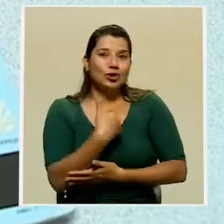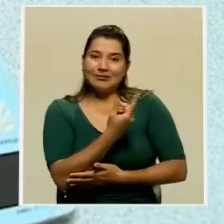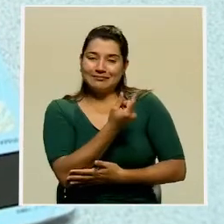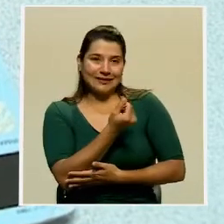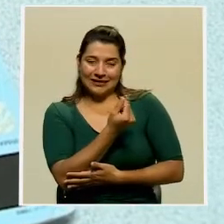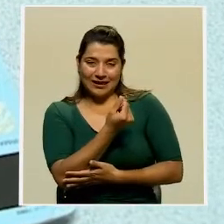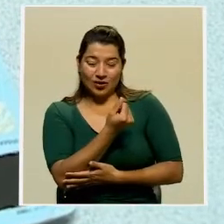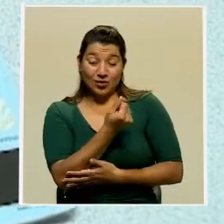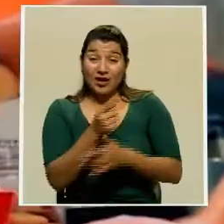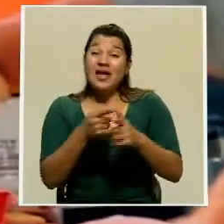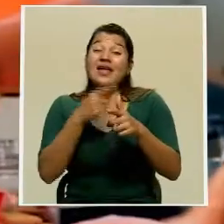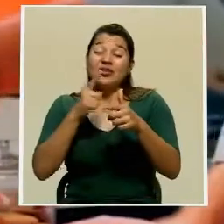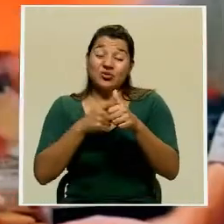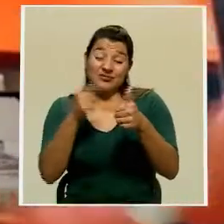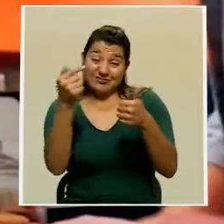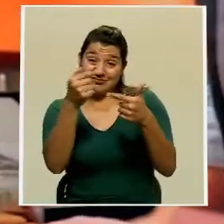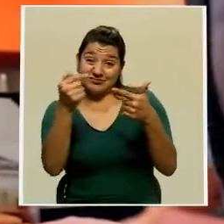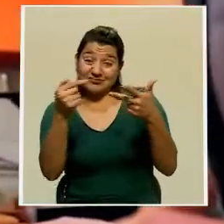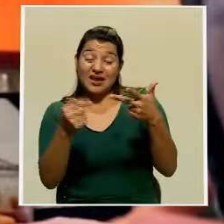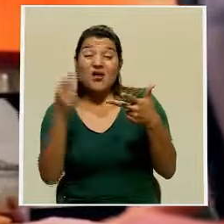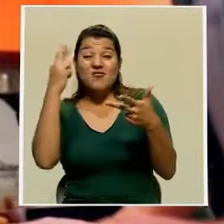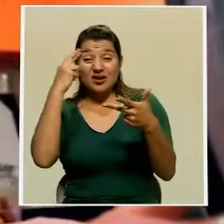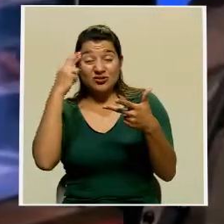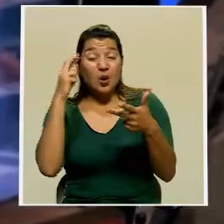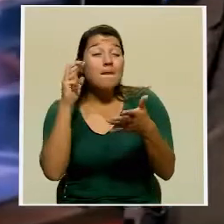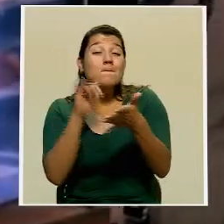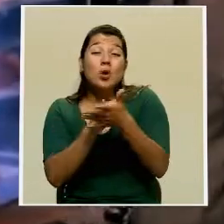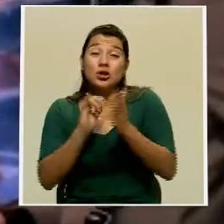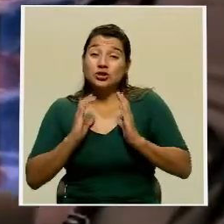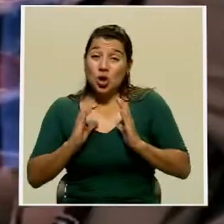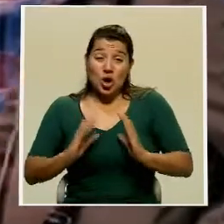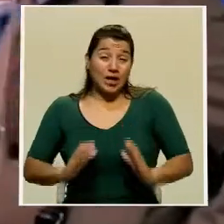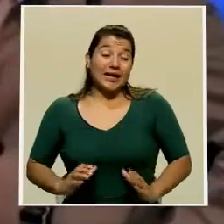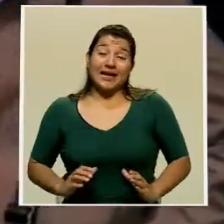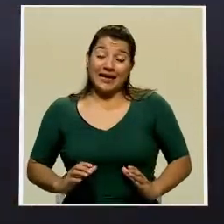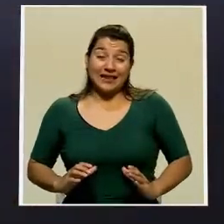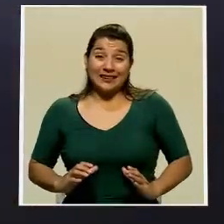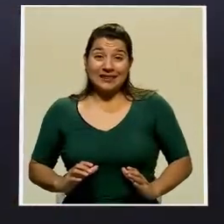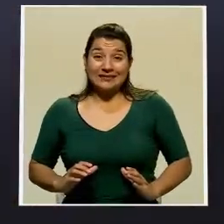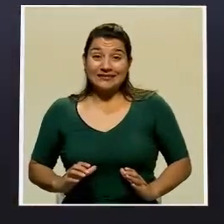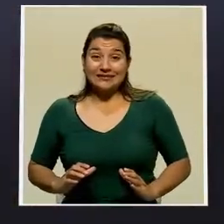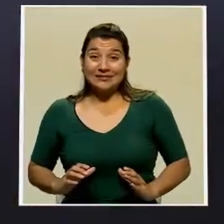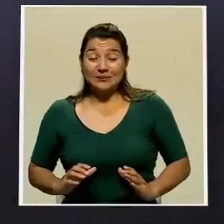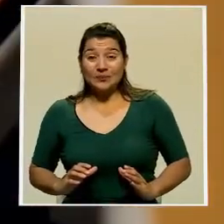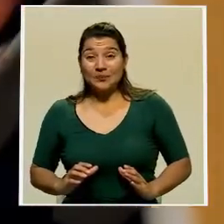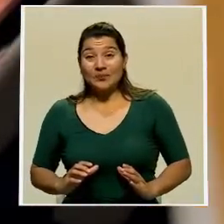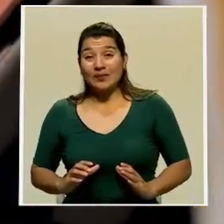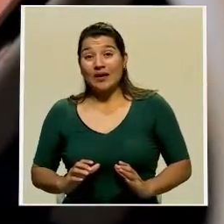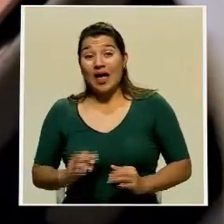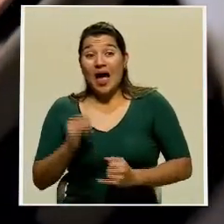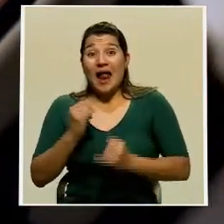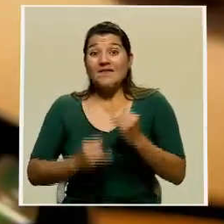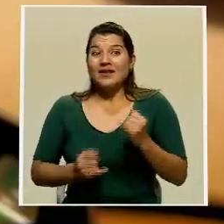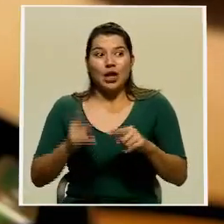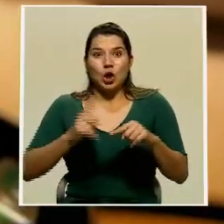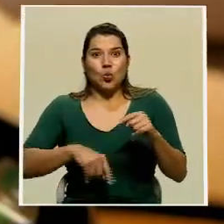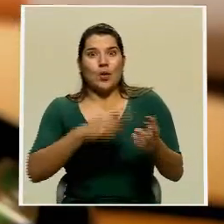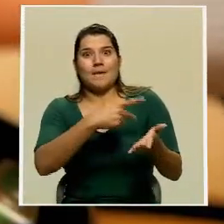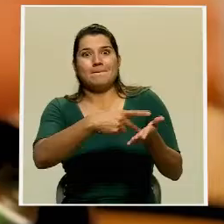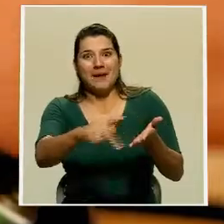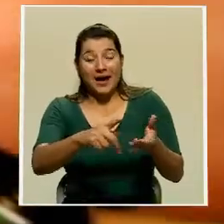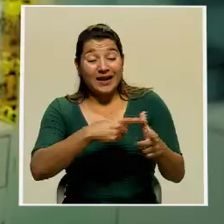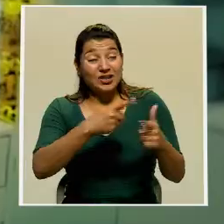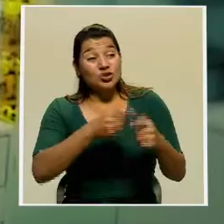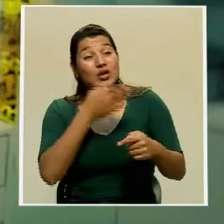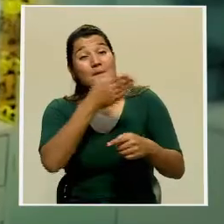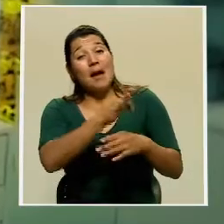ingresos, es por lo general algunas de las razones que los clientes dan a las entidades financieras para optar por un arreglo de pago.